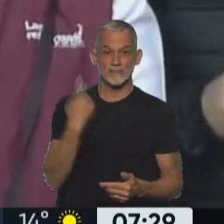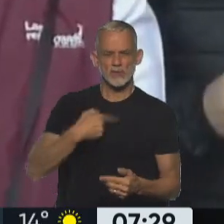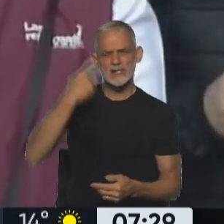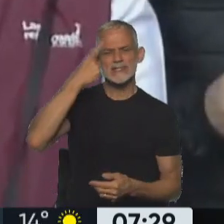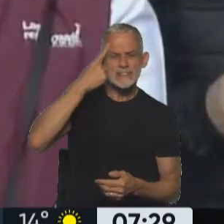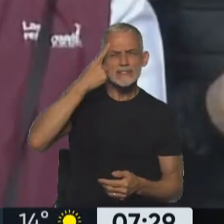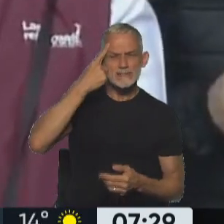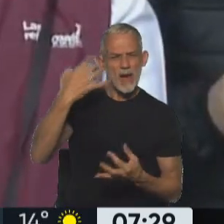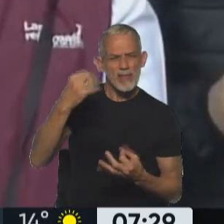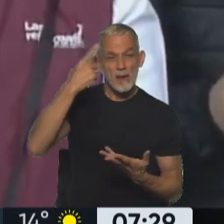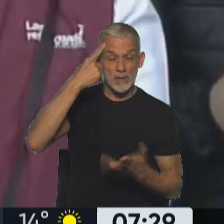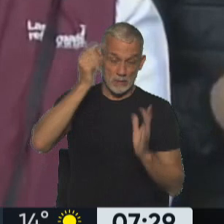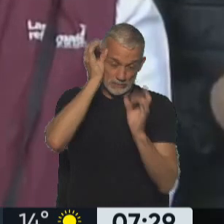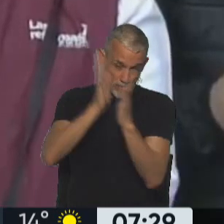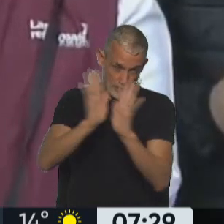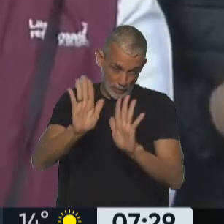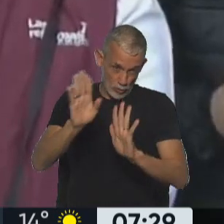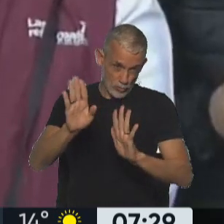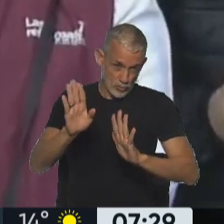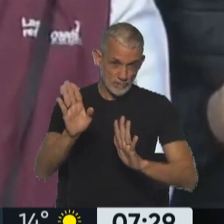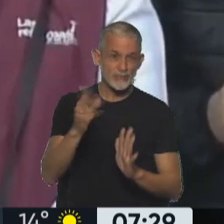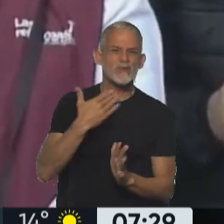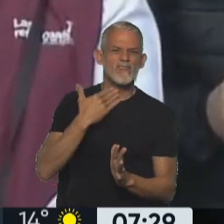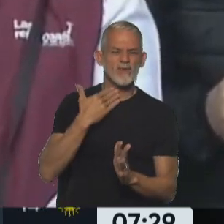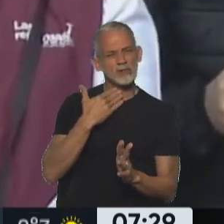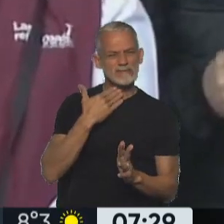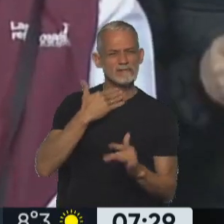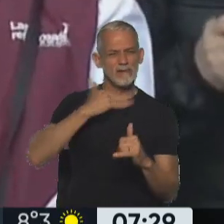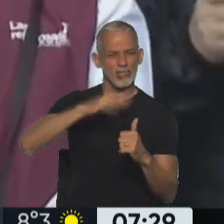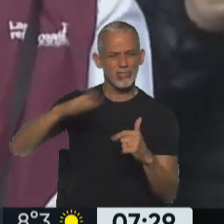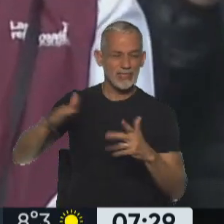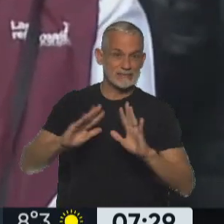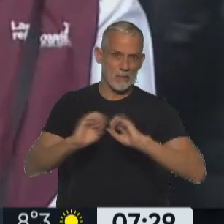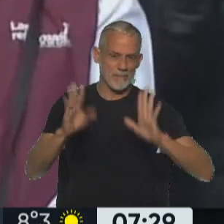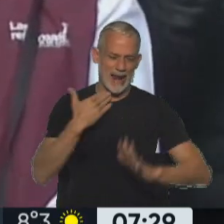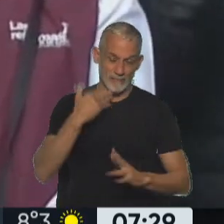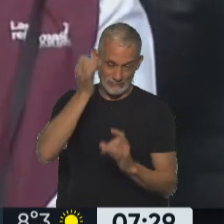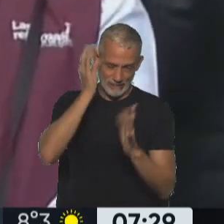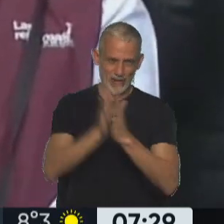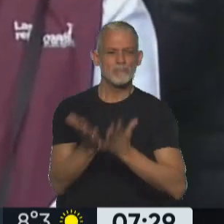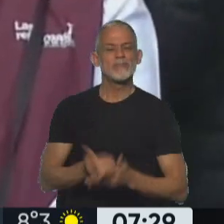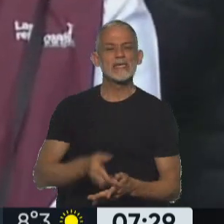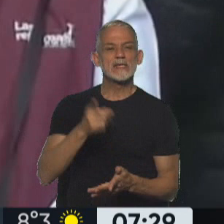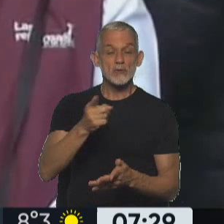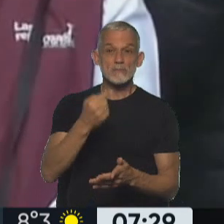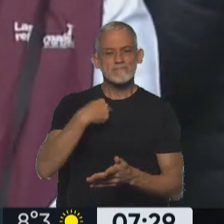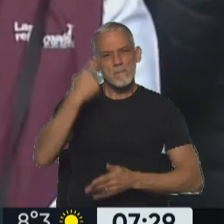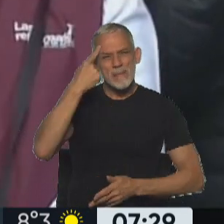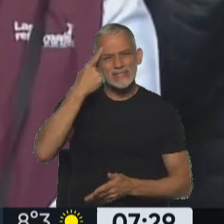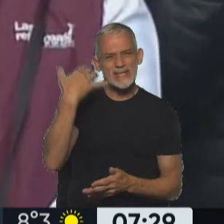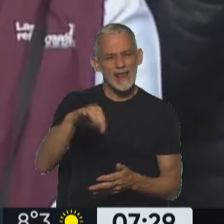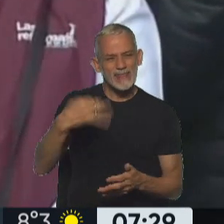preguntarnos, y me disculpan un tanto mi voz, que hoy está bastante afectada, tendríamos que